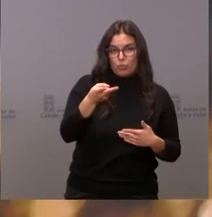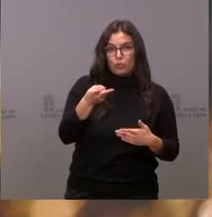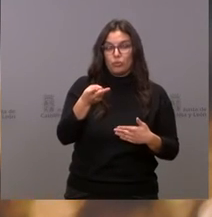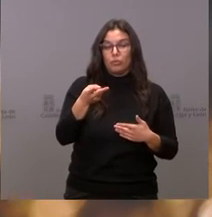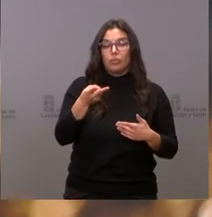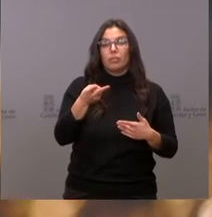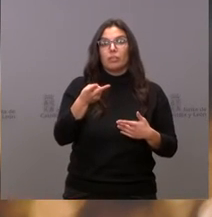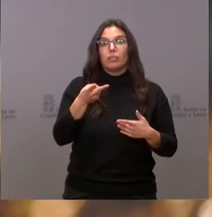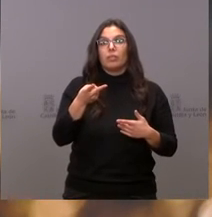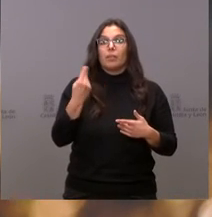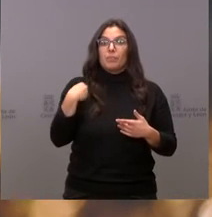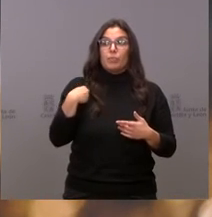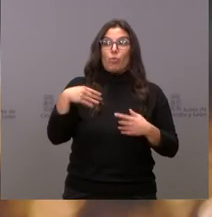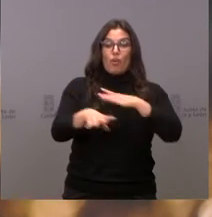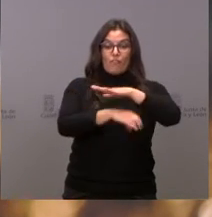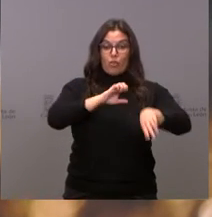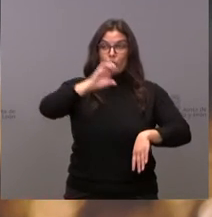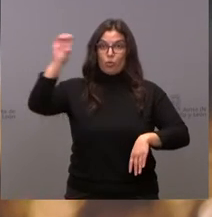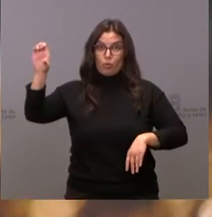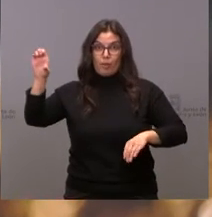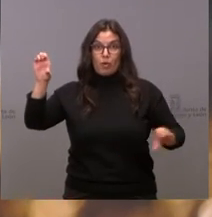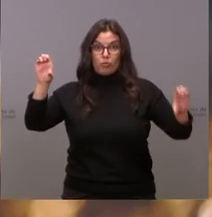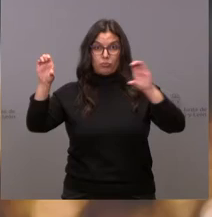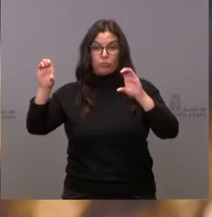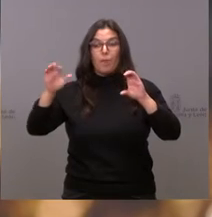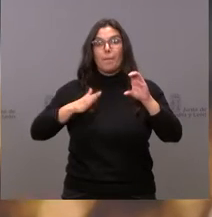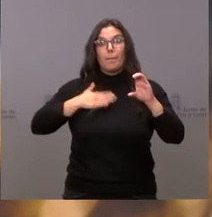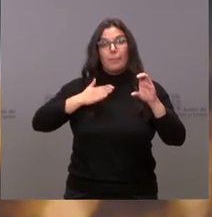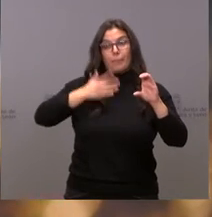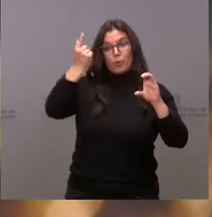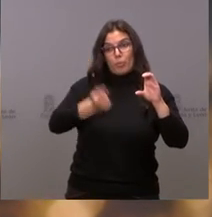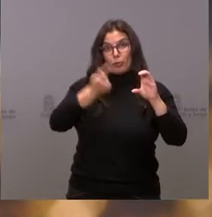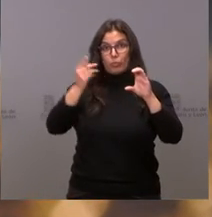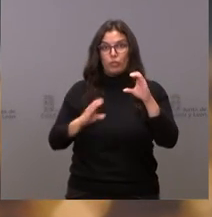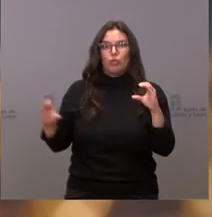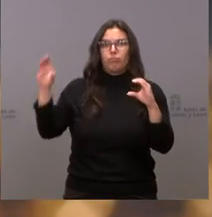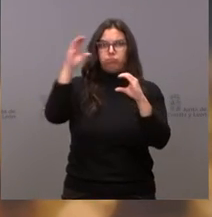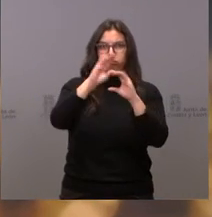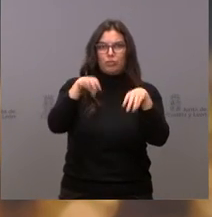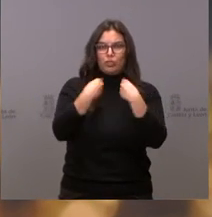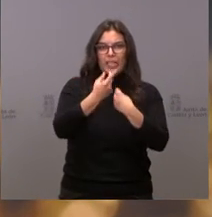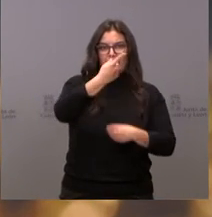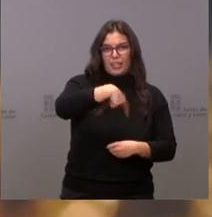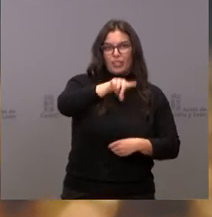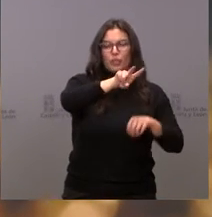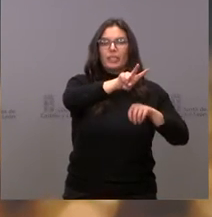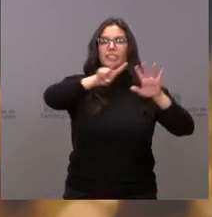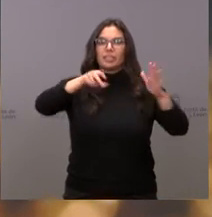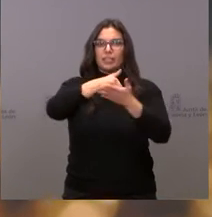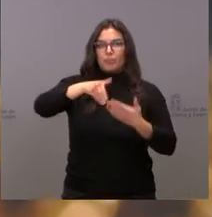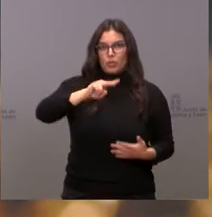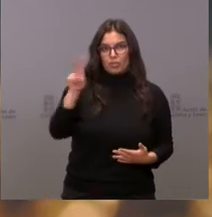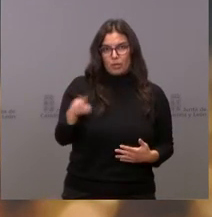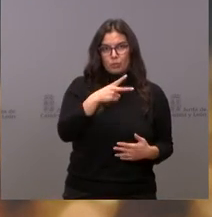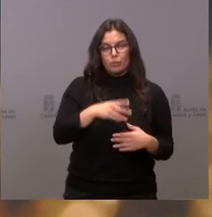fondos europeos por un lado y el propio presupuesto autonómico de la junta de castilla y léon